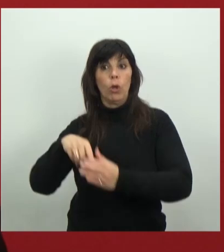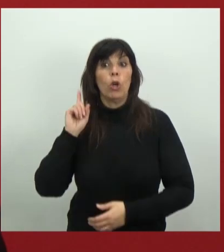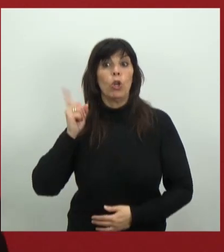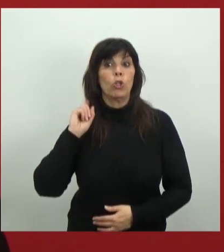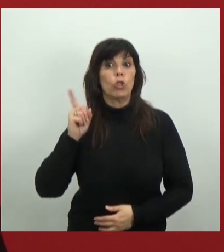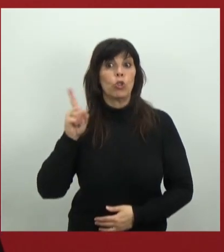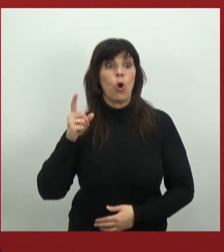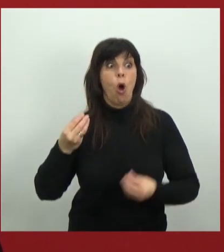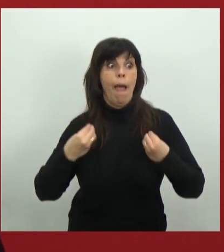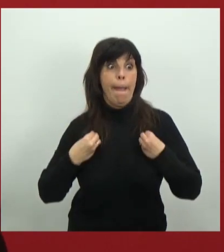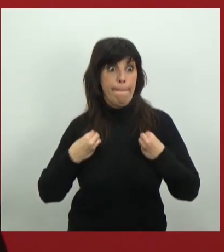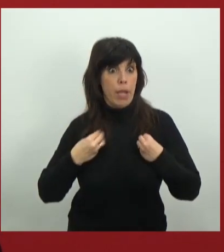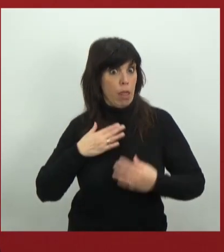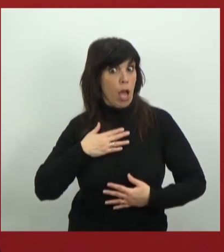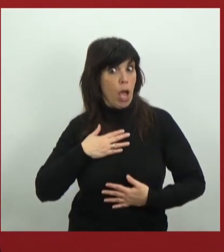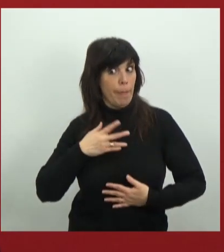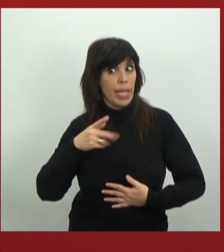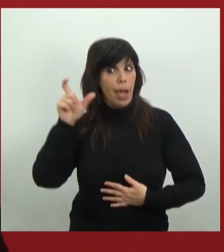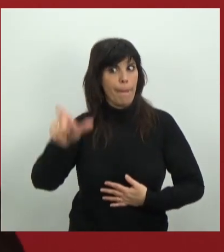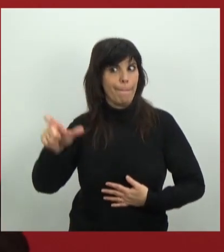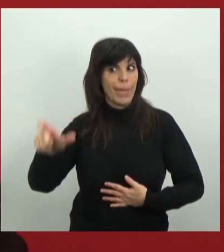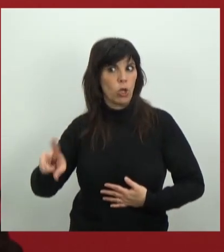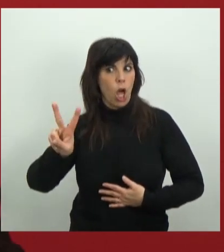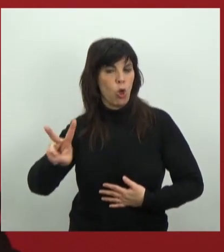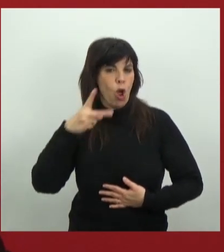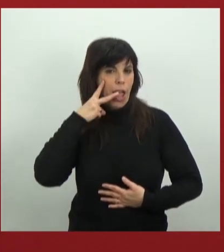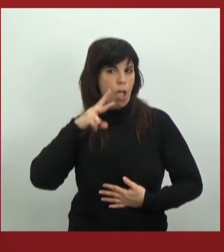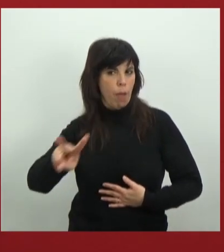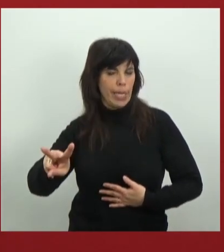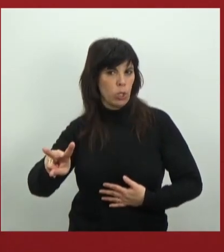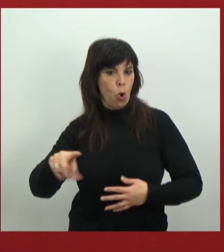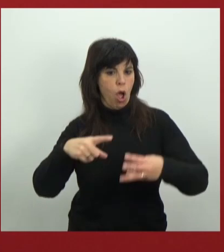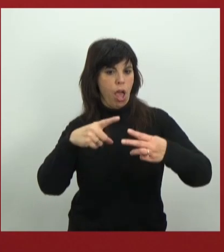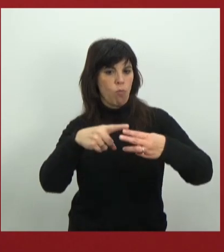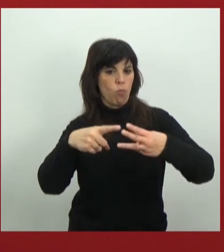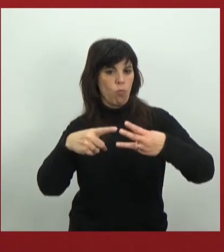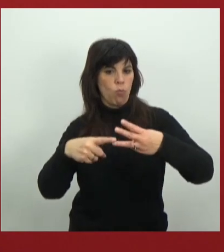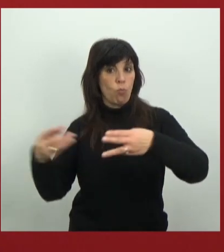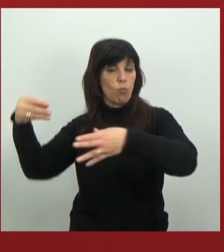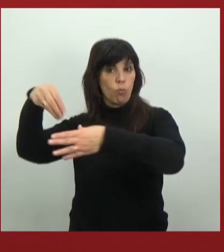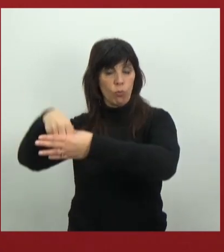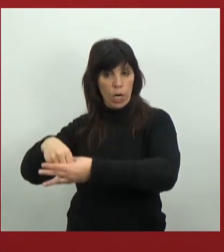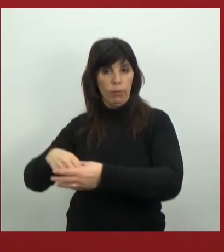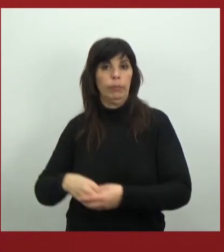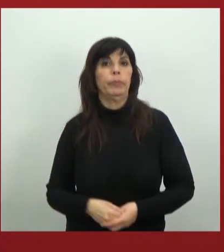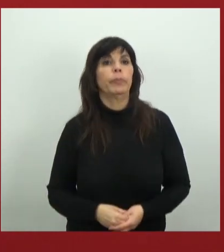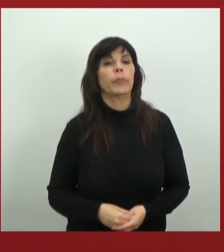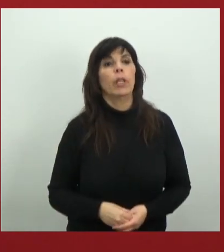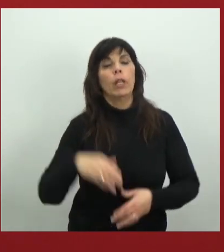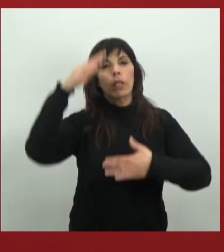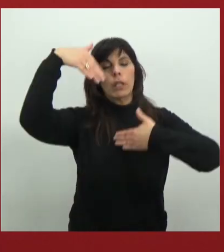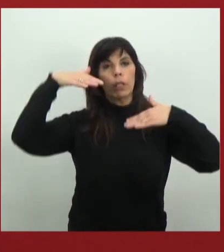Dos personas he visto en mi vida que tuvieron esa combinación. Y ahora oídme, queridos. Querido oyente, atención.